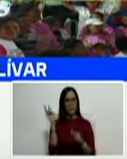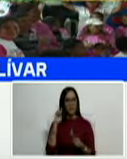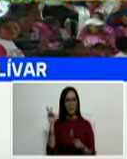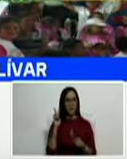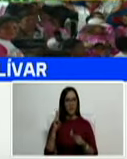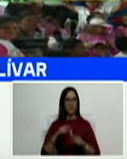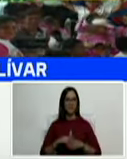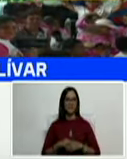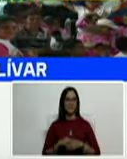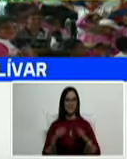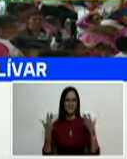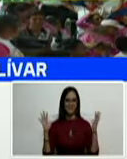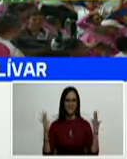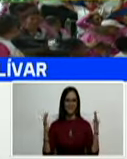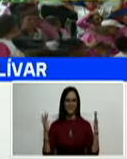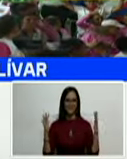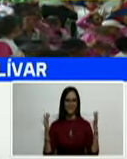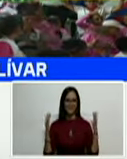Venezuela.